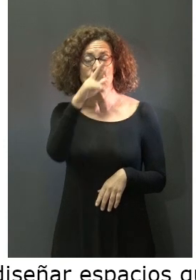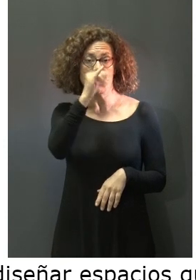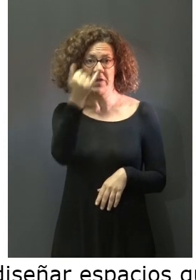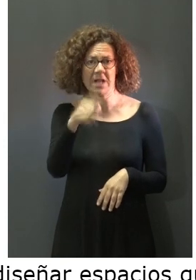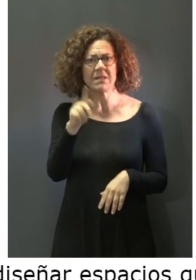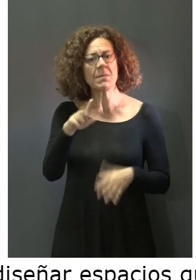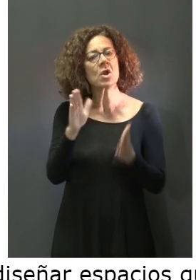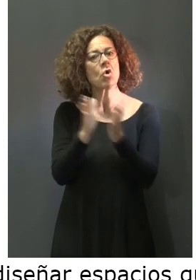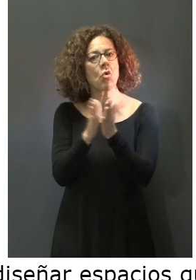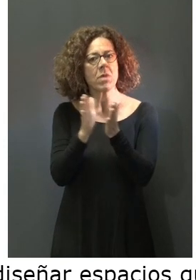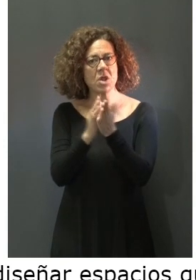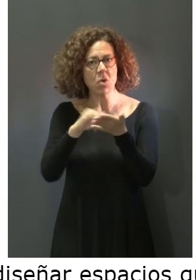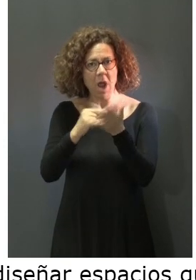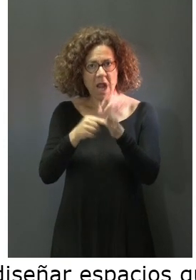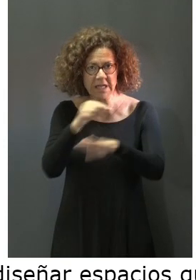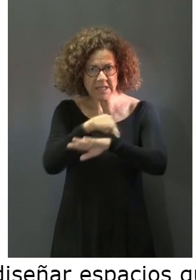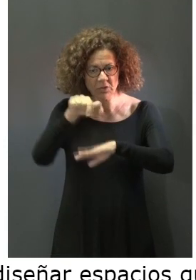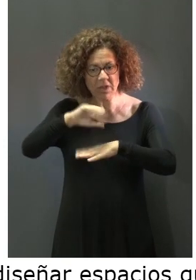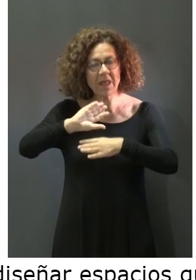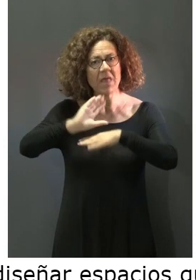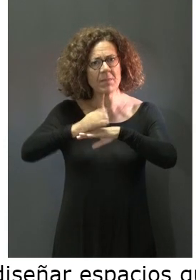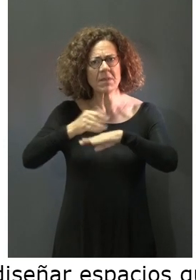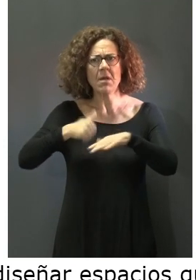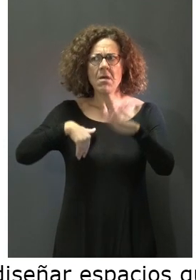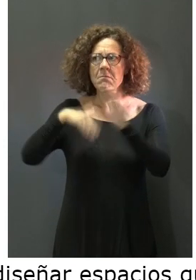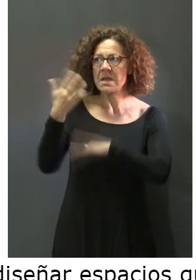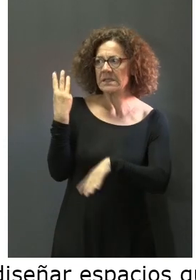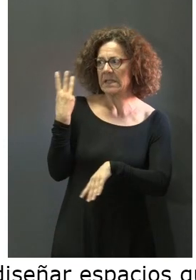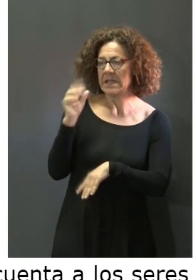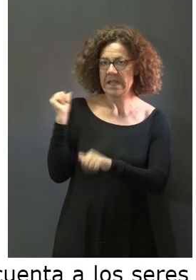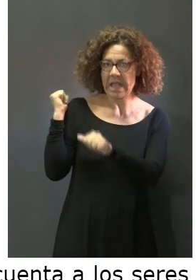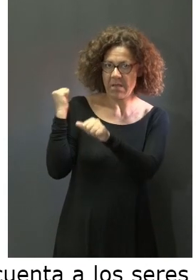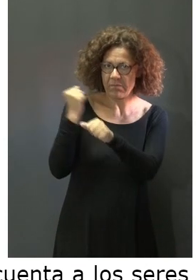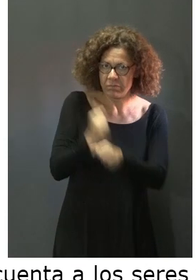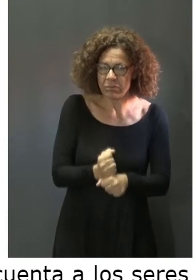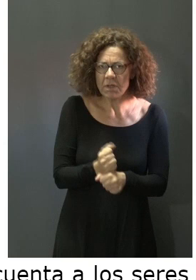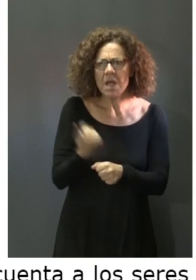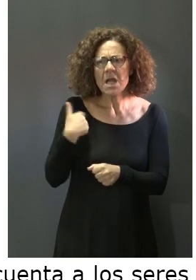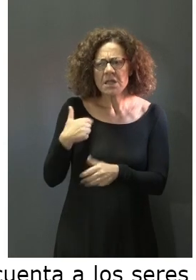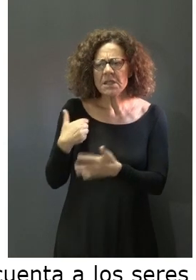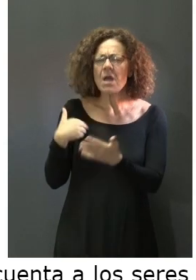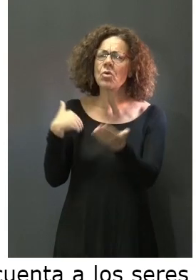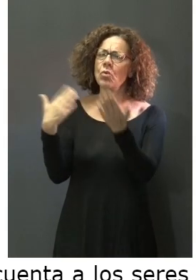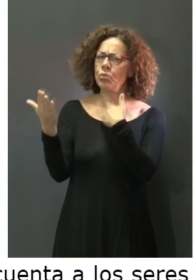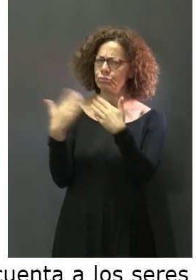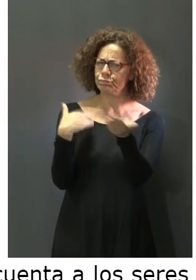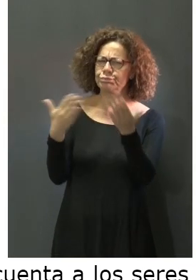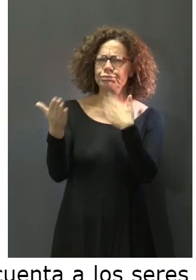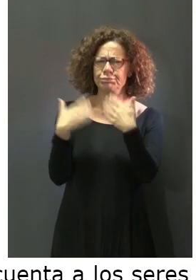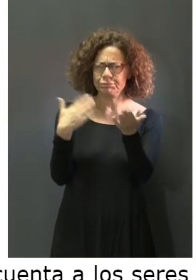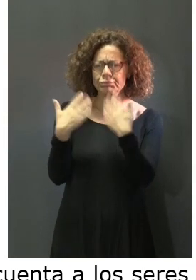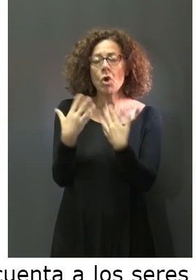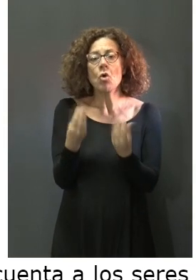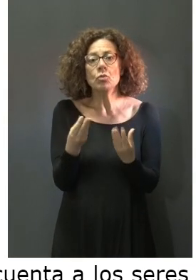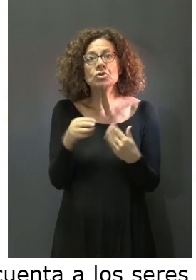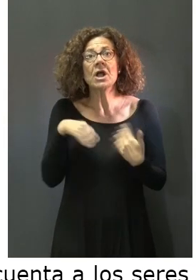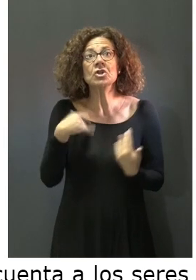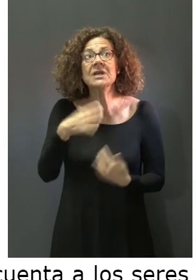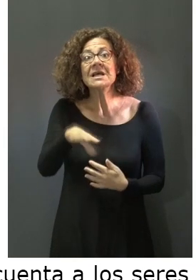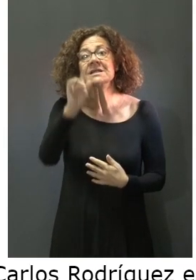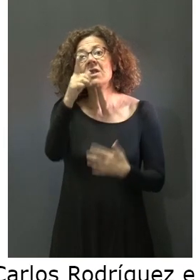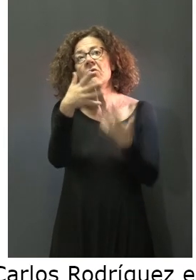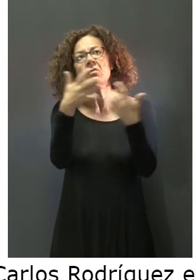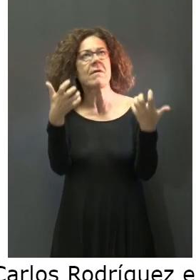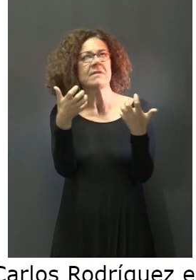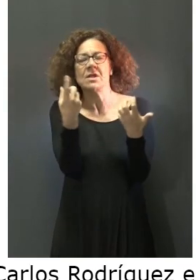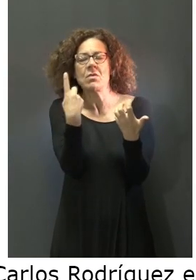es arquitecto, compañero mío del CEAPAT por más de 30 años. Llevamos muchas conversaciones, por lo tanto no voy a seleccionar ninguna frase